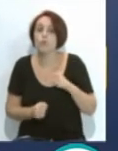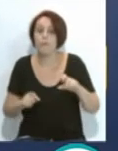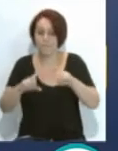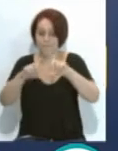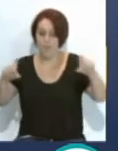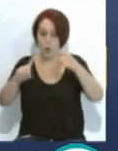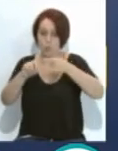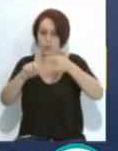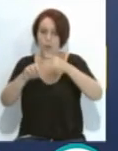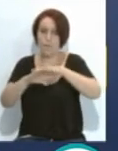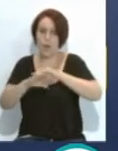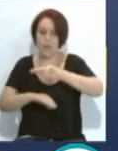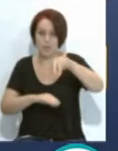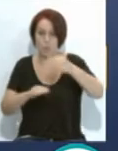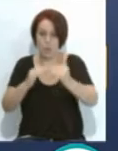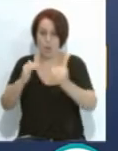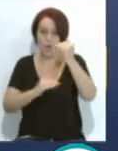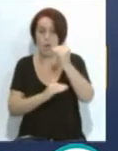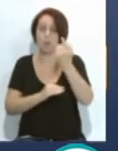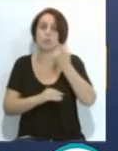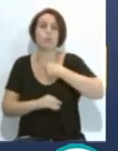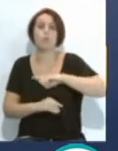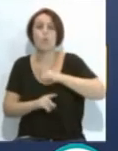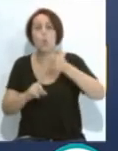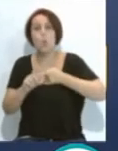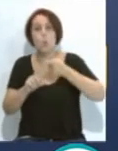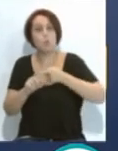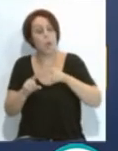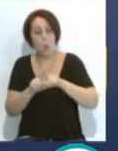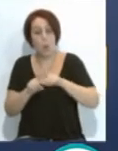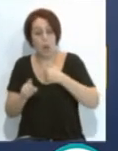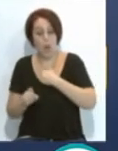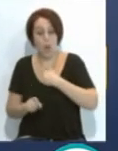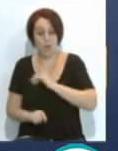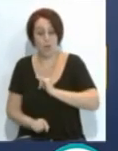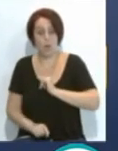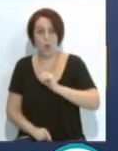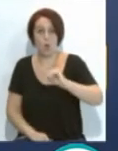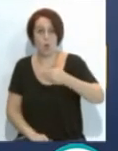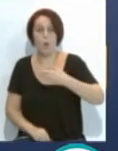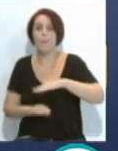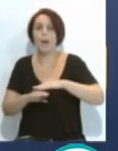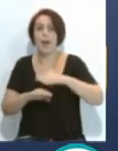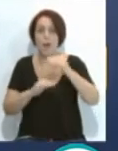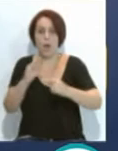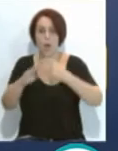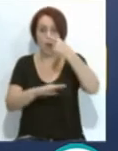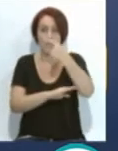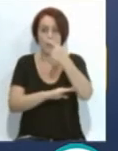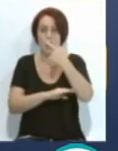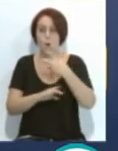para subir a segunda división y que hemos usado como club para subir a primera, ha sido el que los jugadores siempre